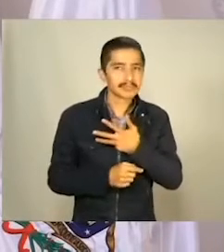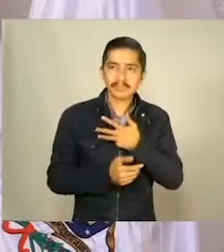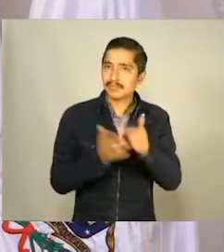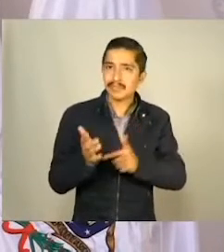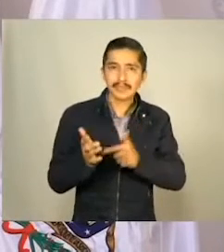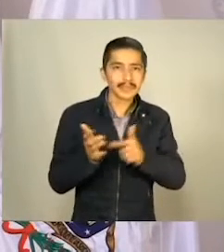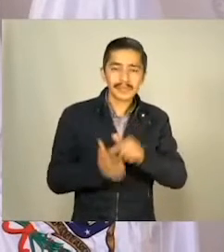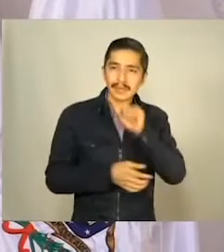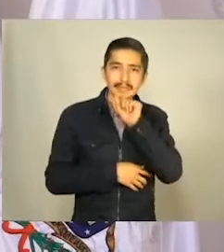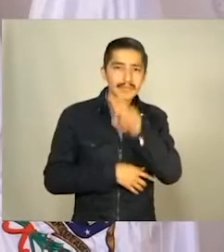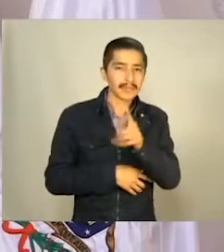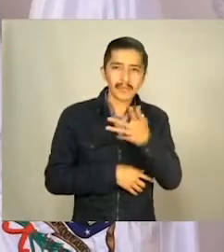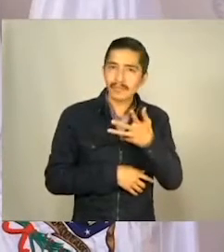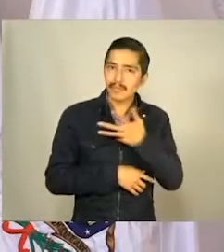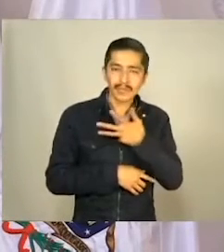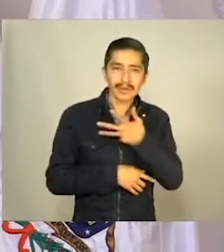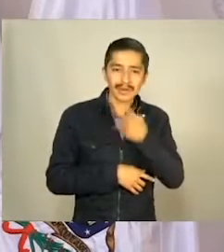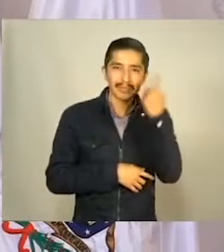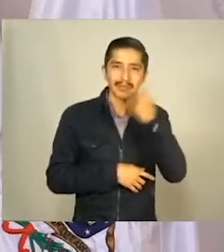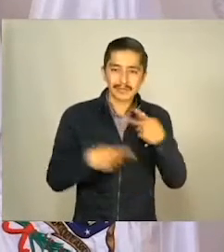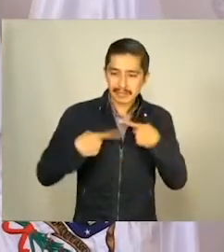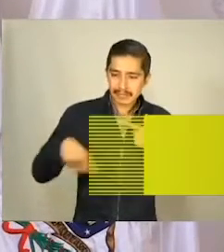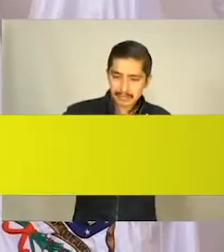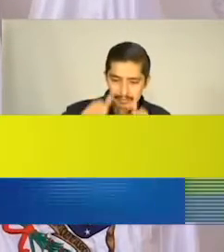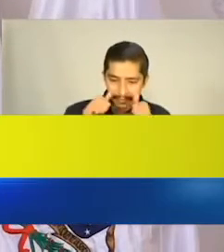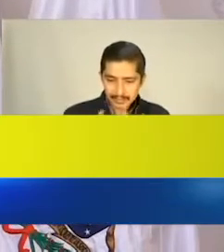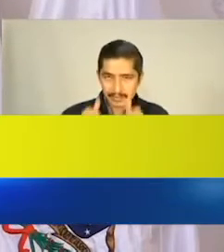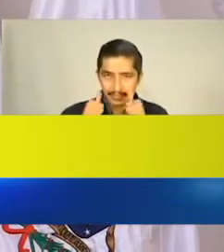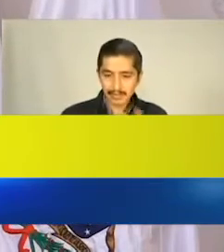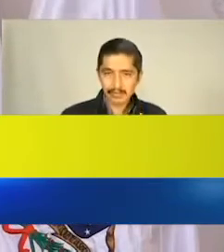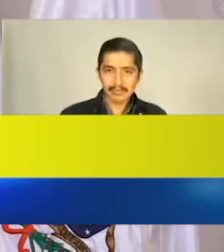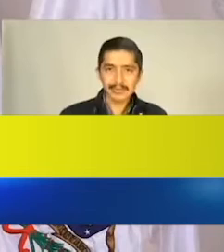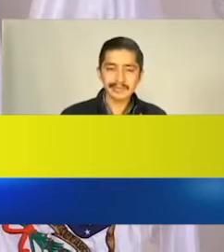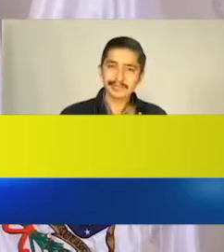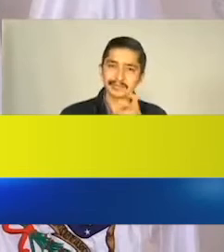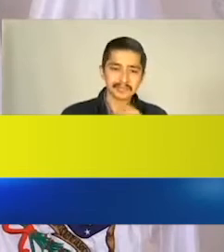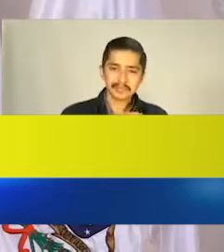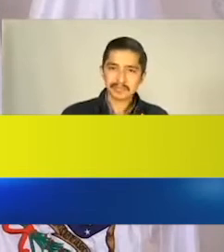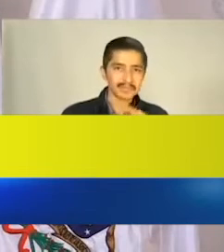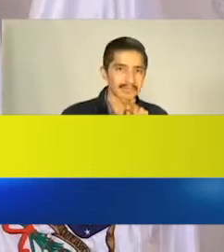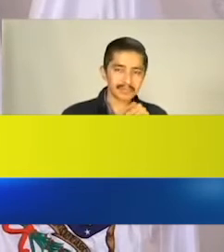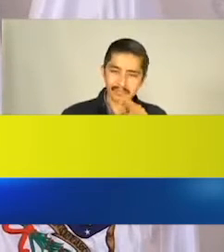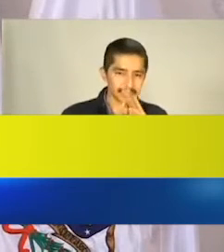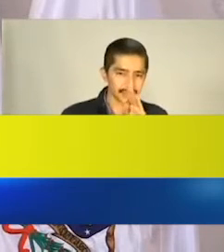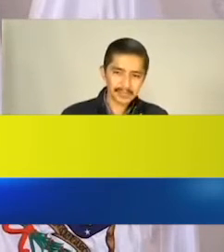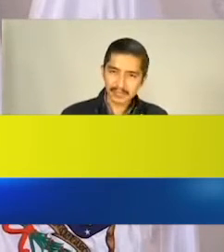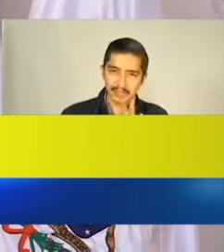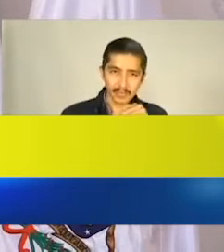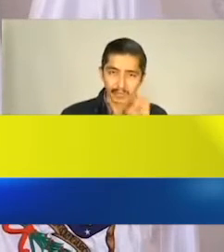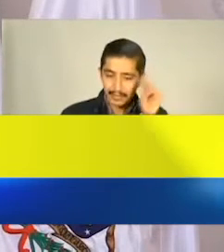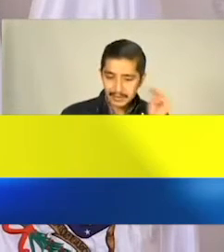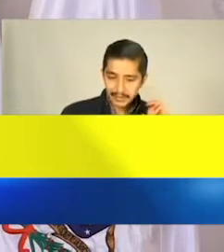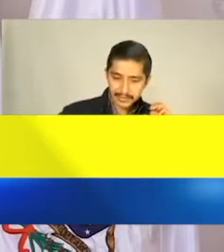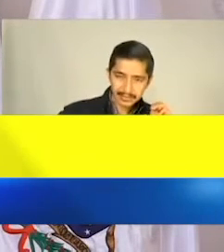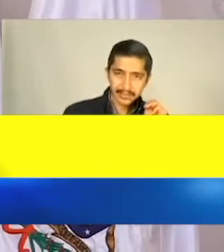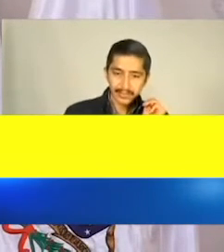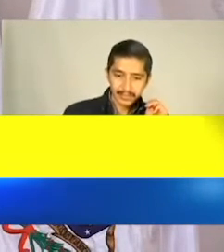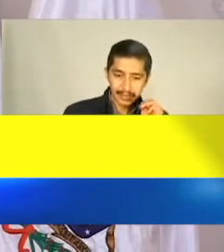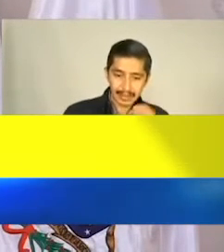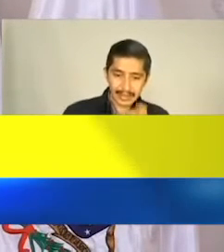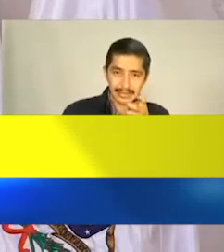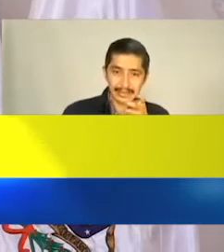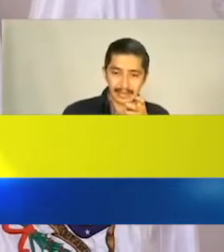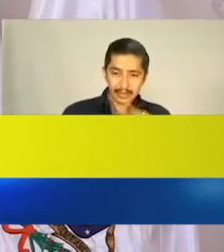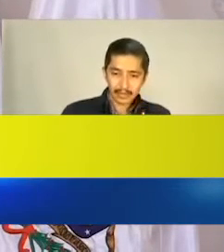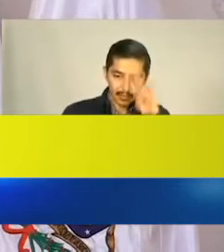de atender a los pacientes. Por eso yo no voy a permitir que Michoacán llegue a esos